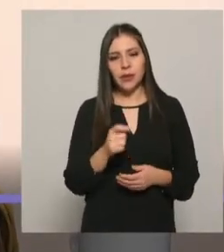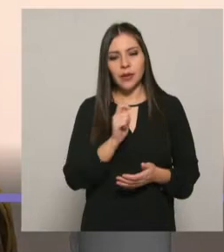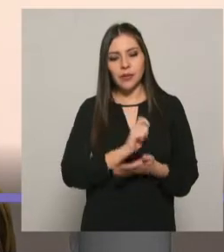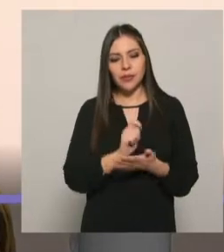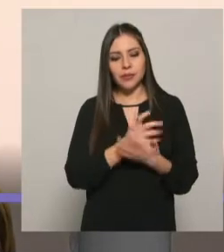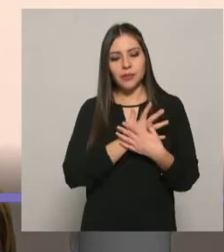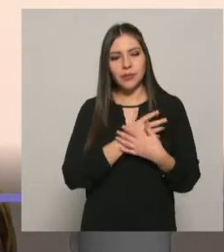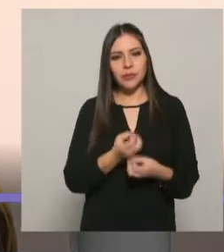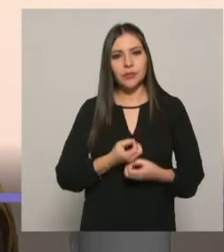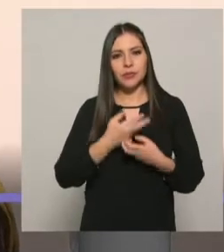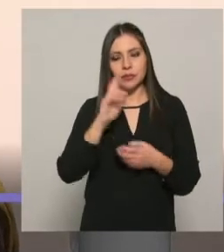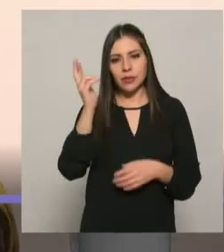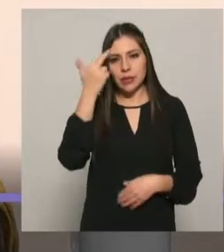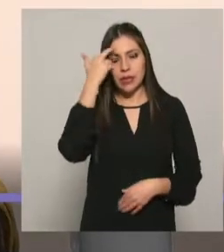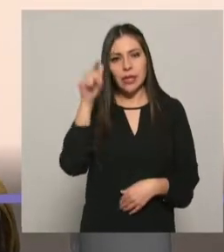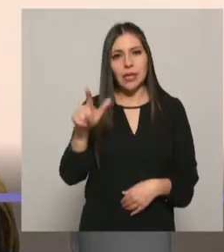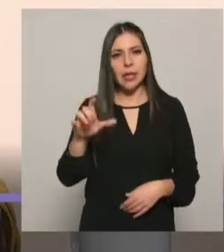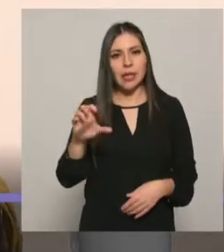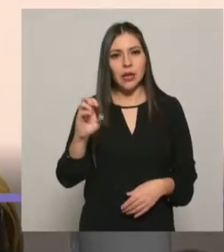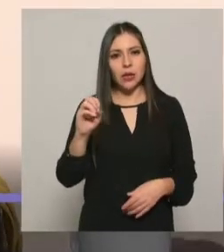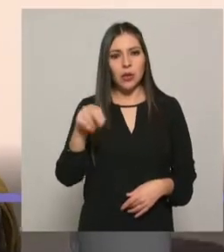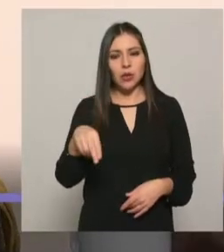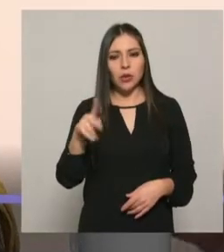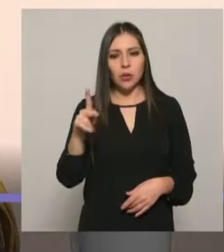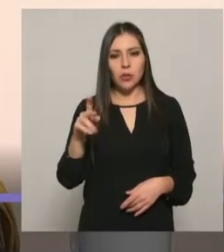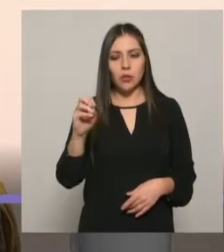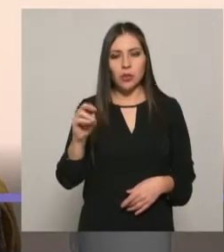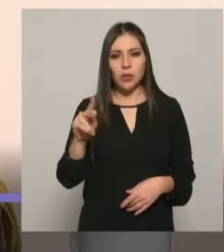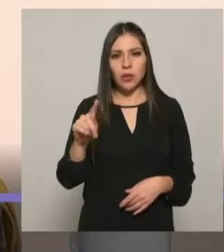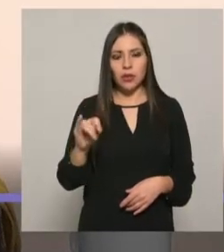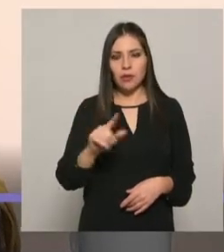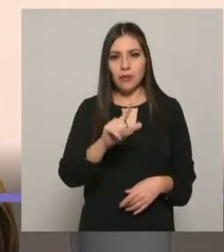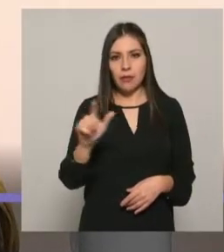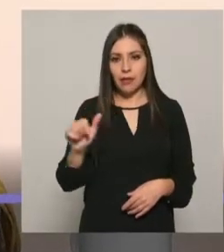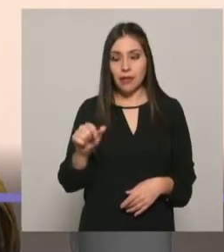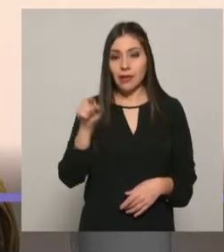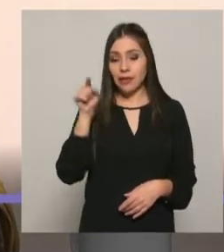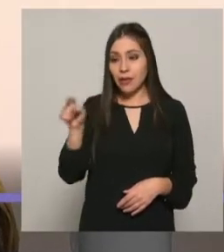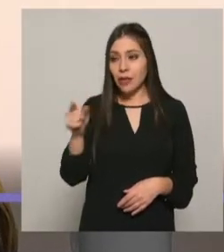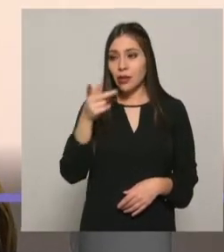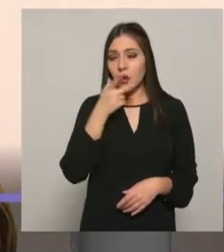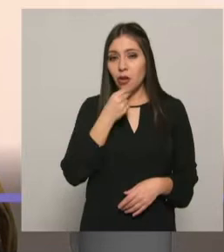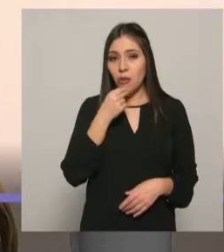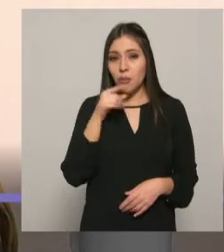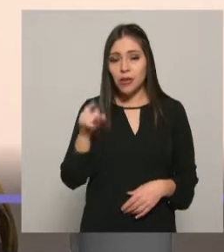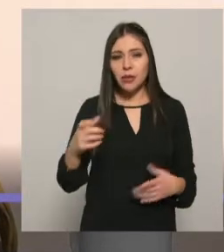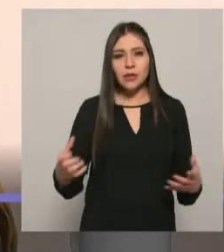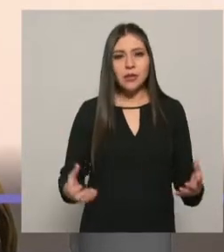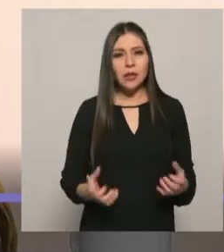León Portilla. Él rescató todos los poemas